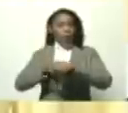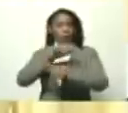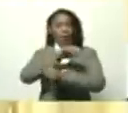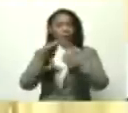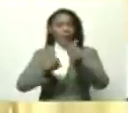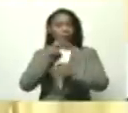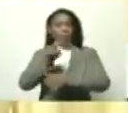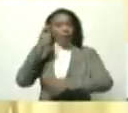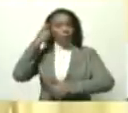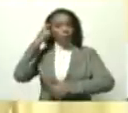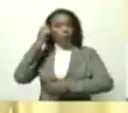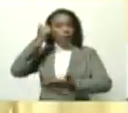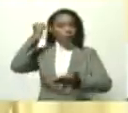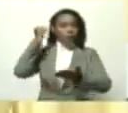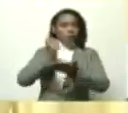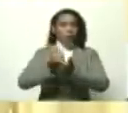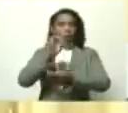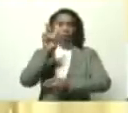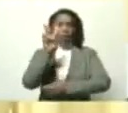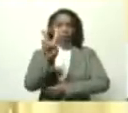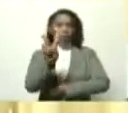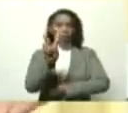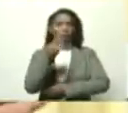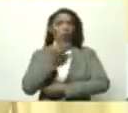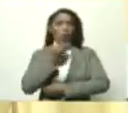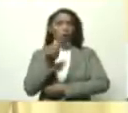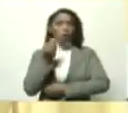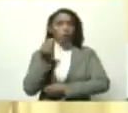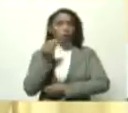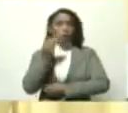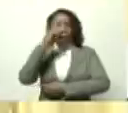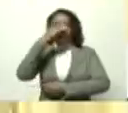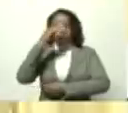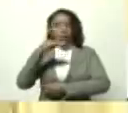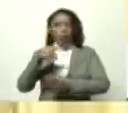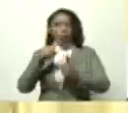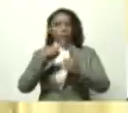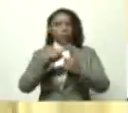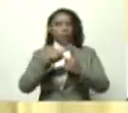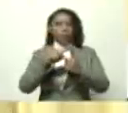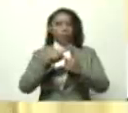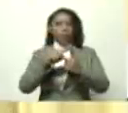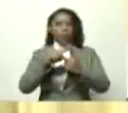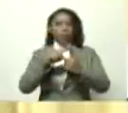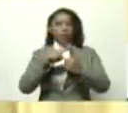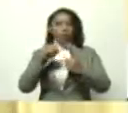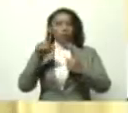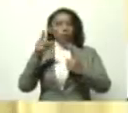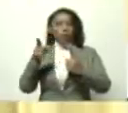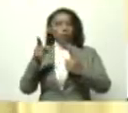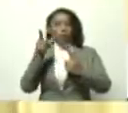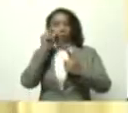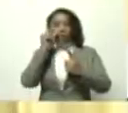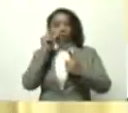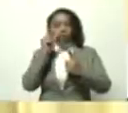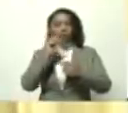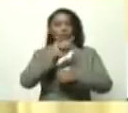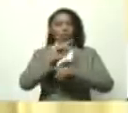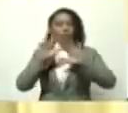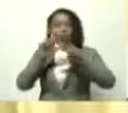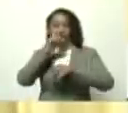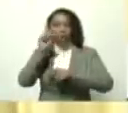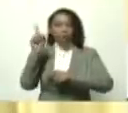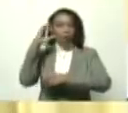vicepresidenta recordaba el asesinato de dos jóvenes, un menor y un muchacho de 18 años allá